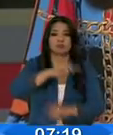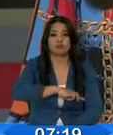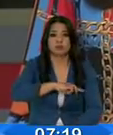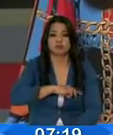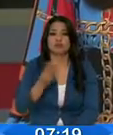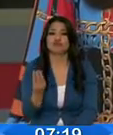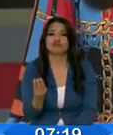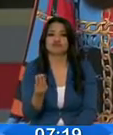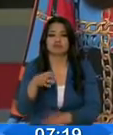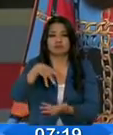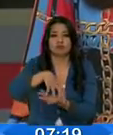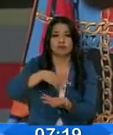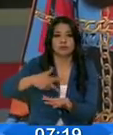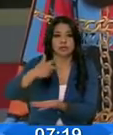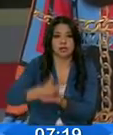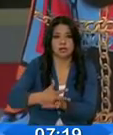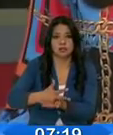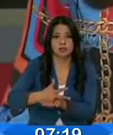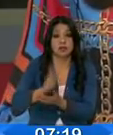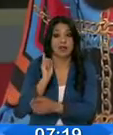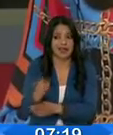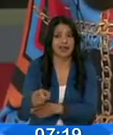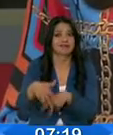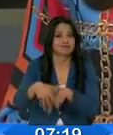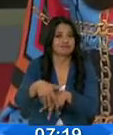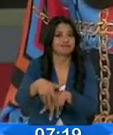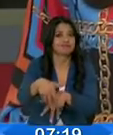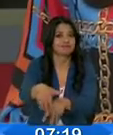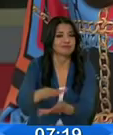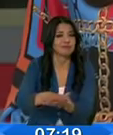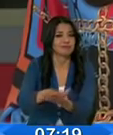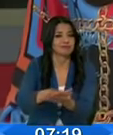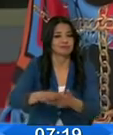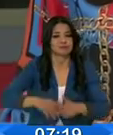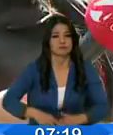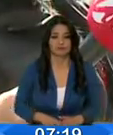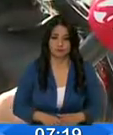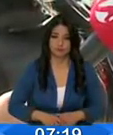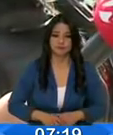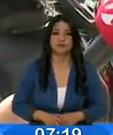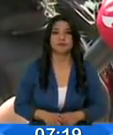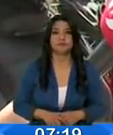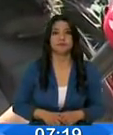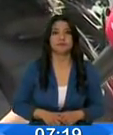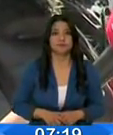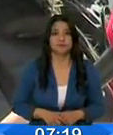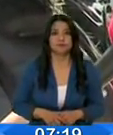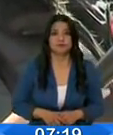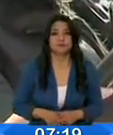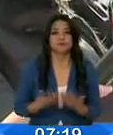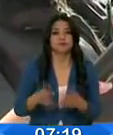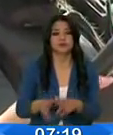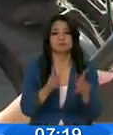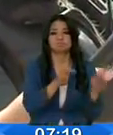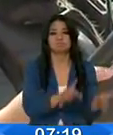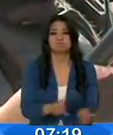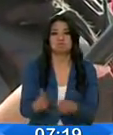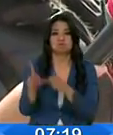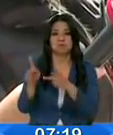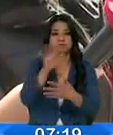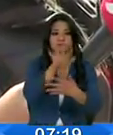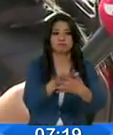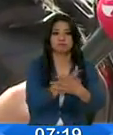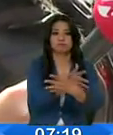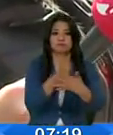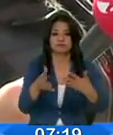municipios pequeños de la provincia del Carchi, donde se registraron varias protestas. Tenemos una planificación y un